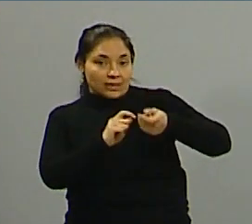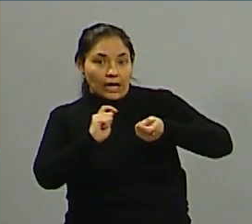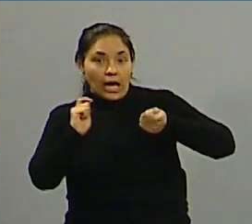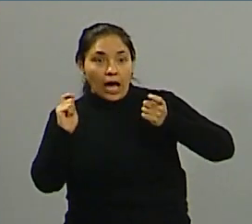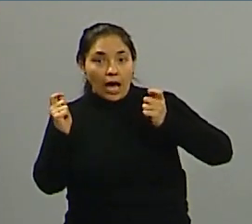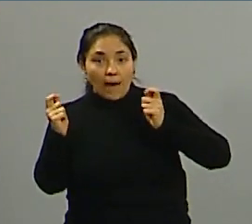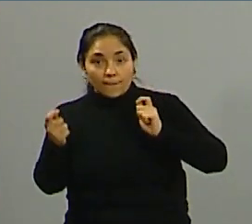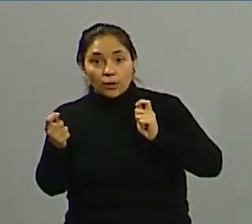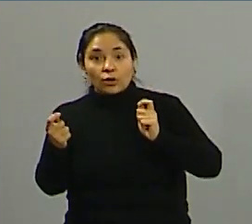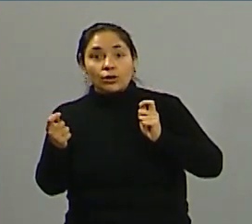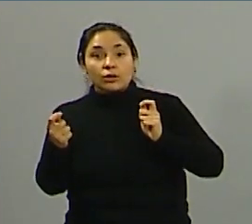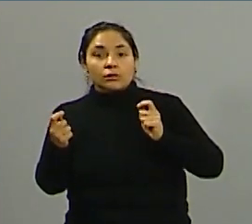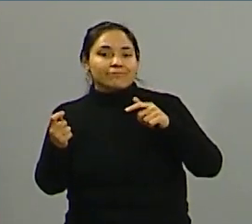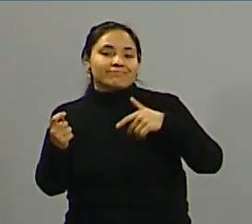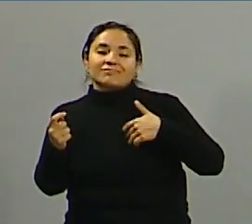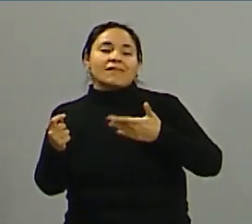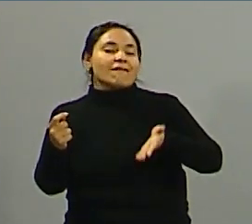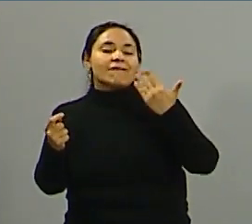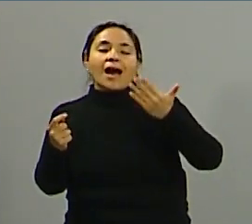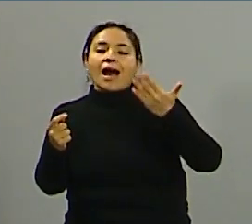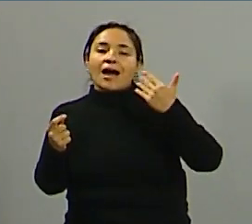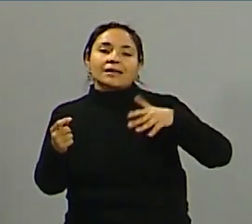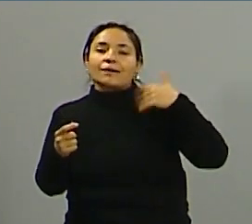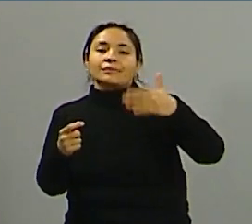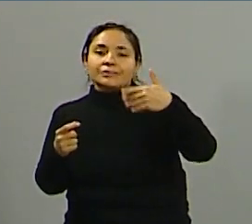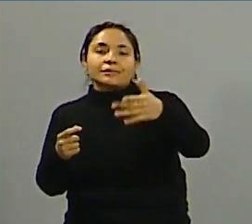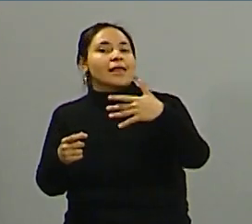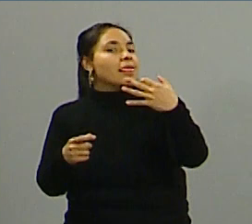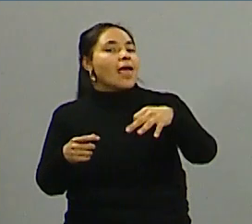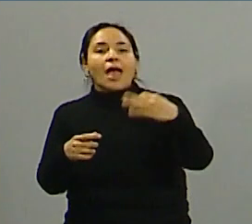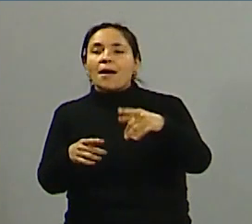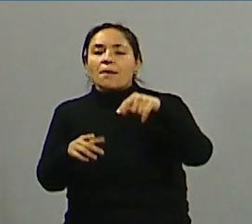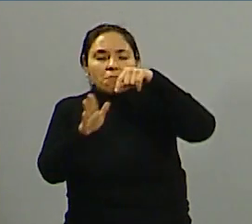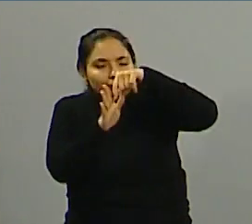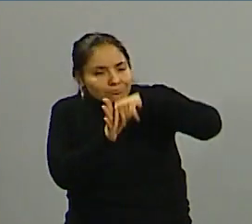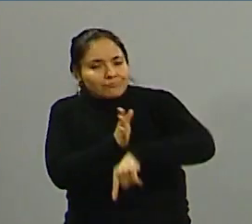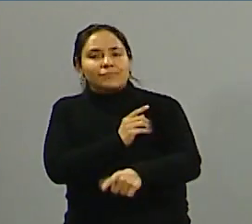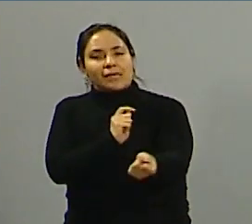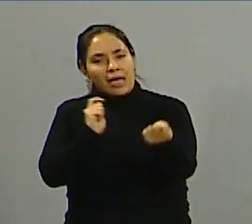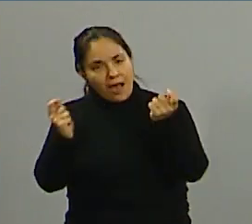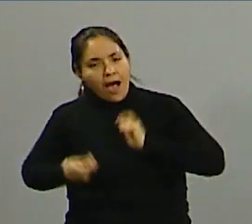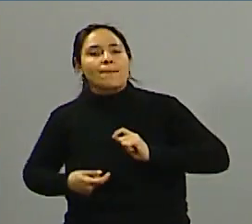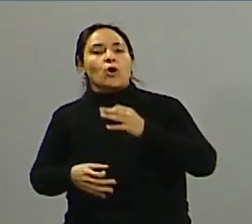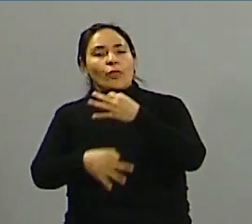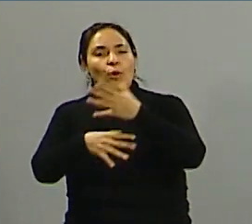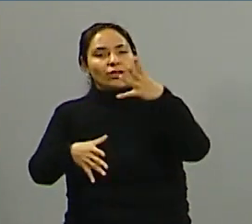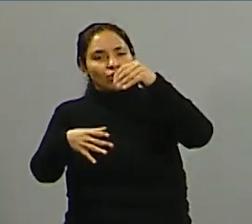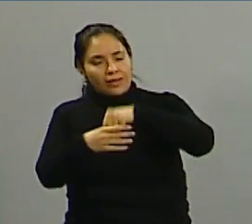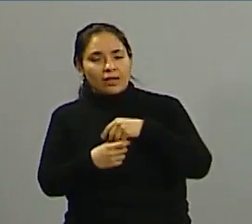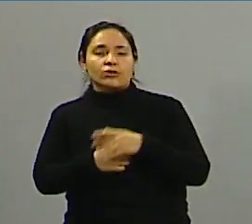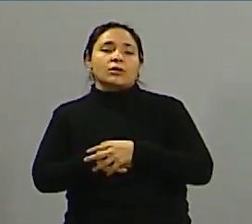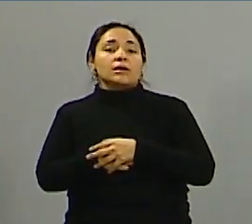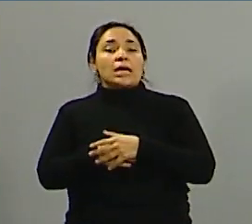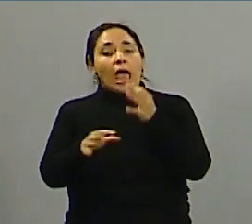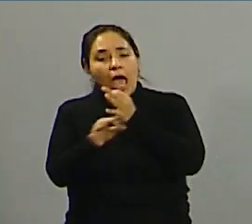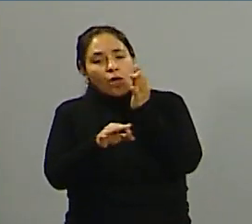muy lejos de eso, ¿no? O sea, creo que hace falta un cambio rotundo en la educación y empezar a educar para los chicos de